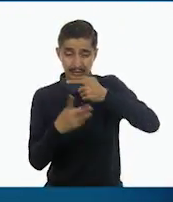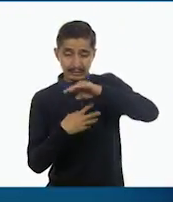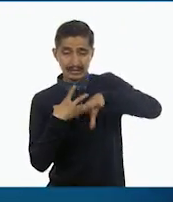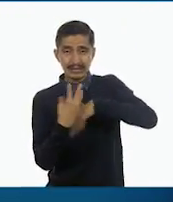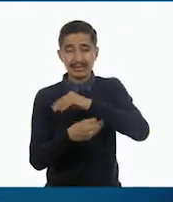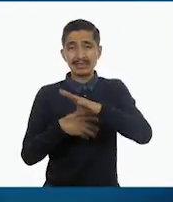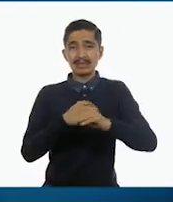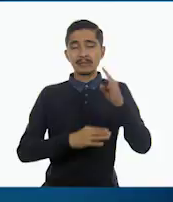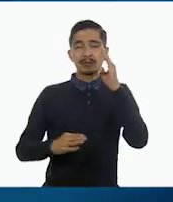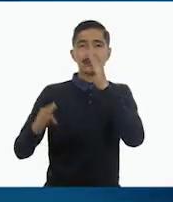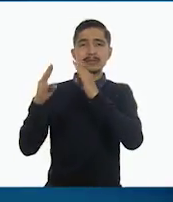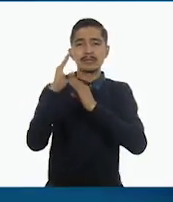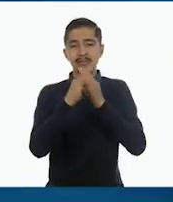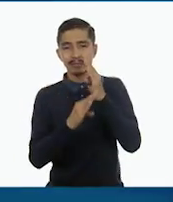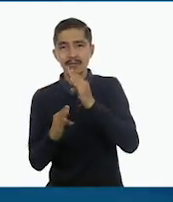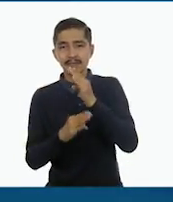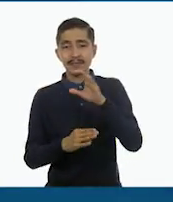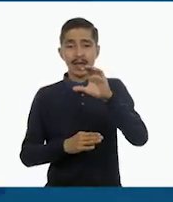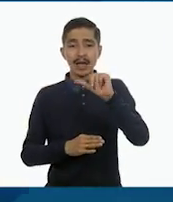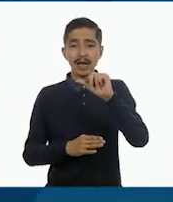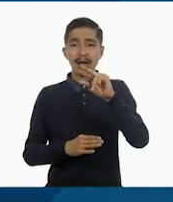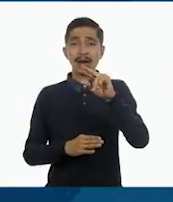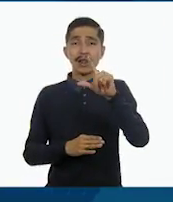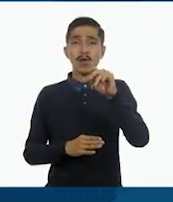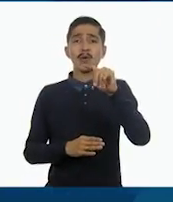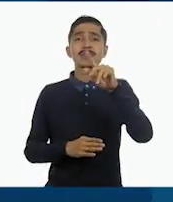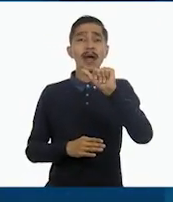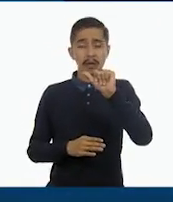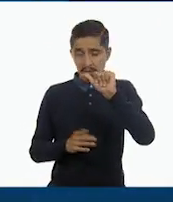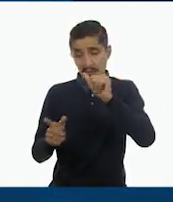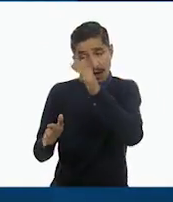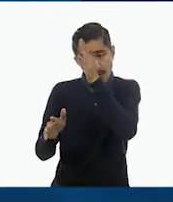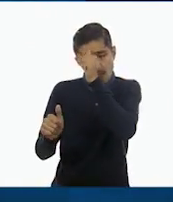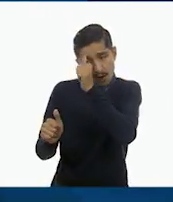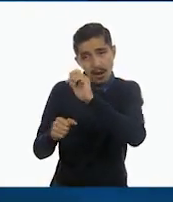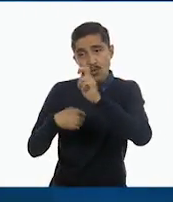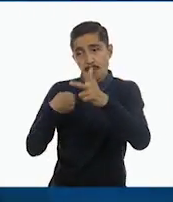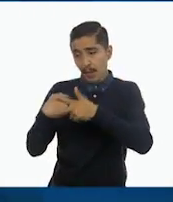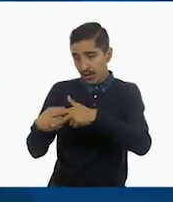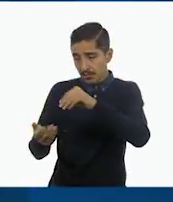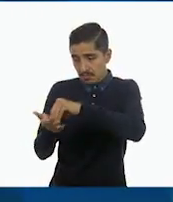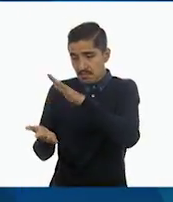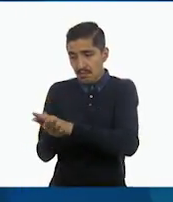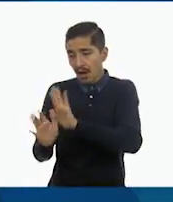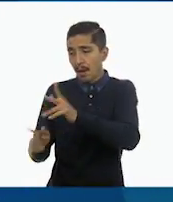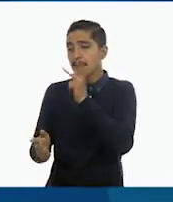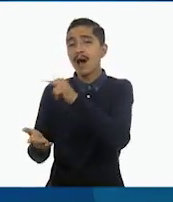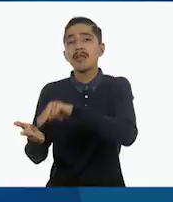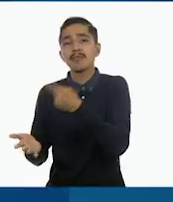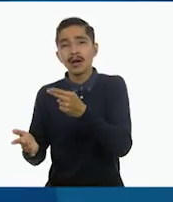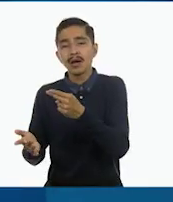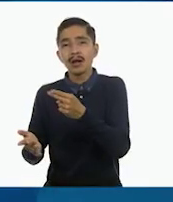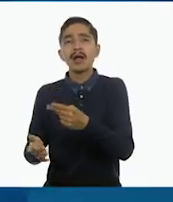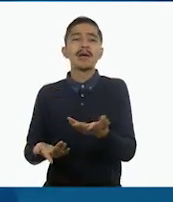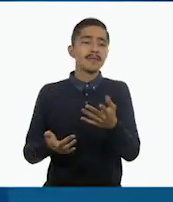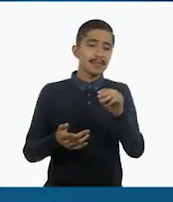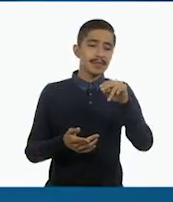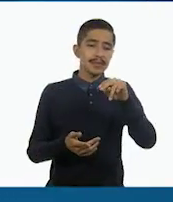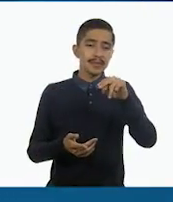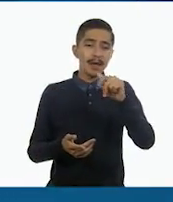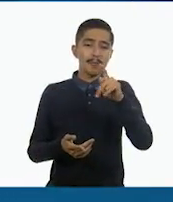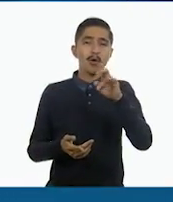a aislar al imperio. Carlota exigió el cumplimiento de los tratados europeos, pero ni Napoleón III ni el